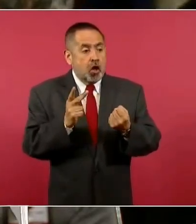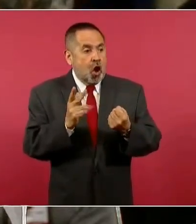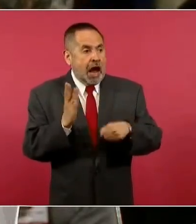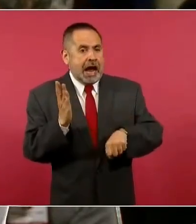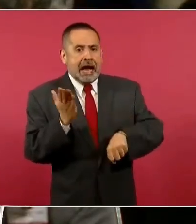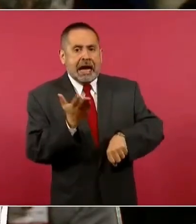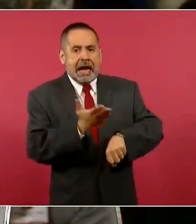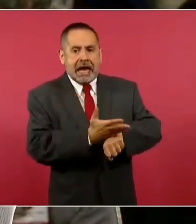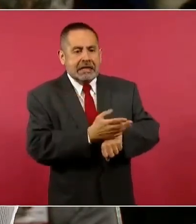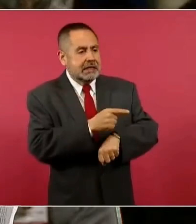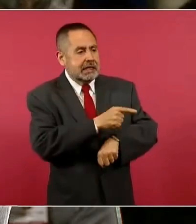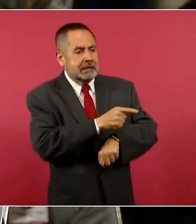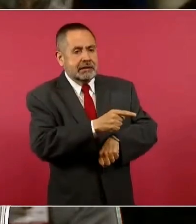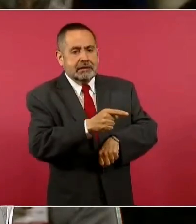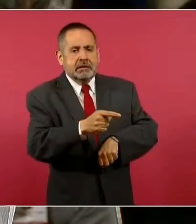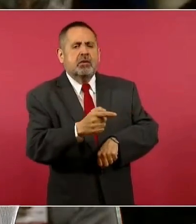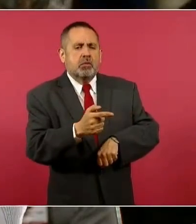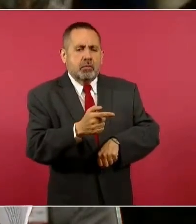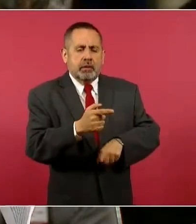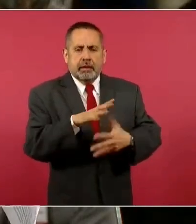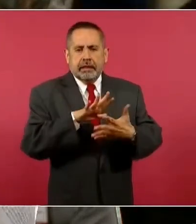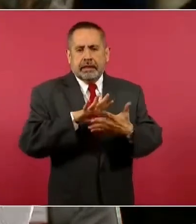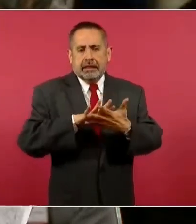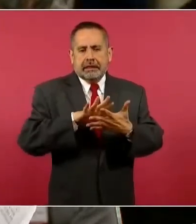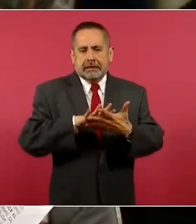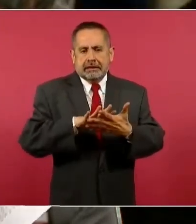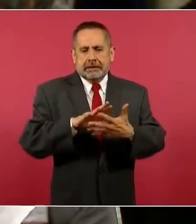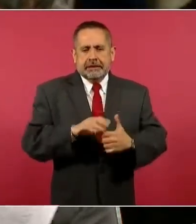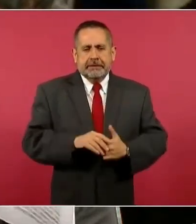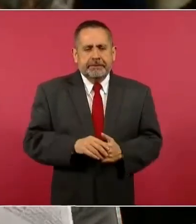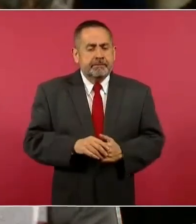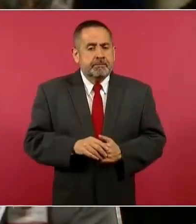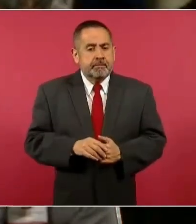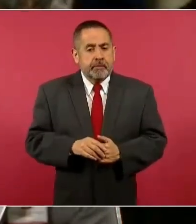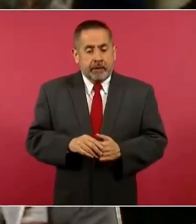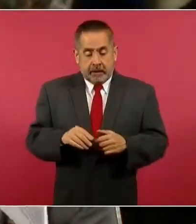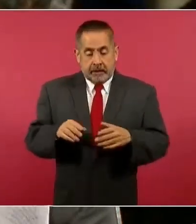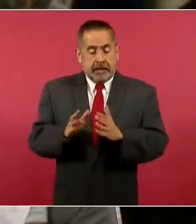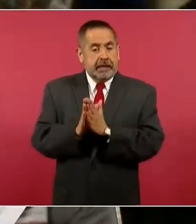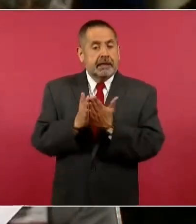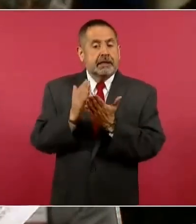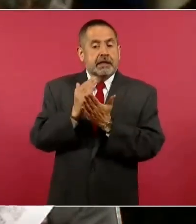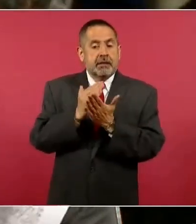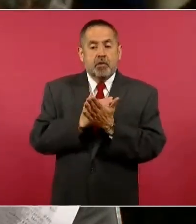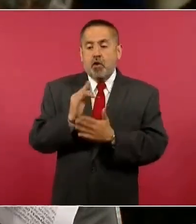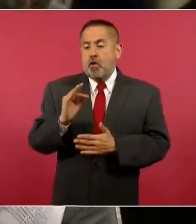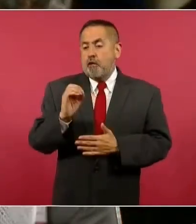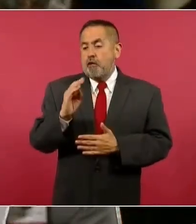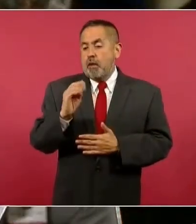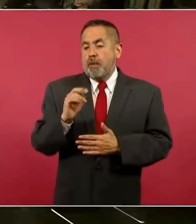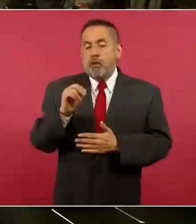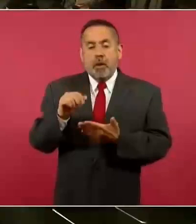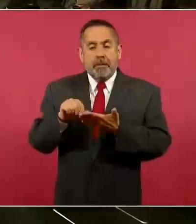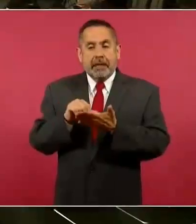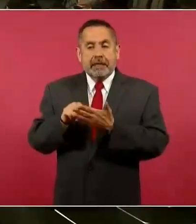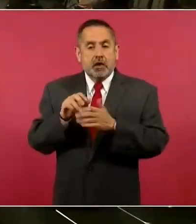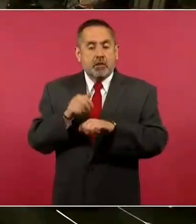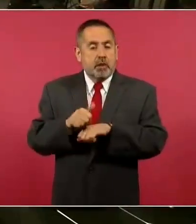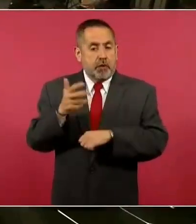cárcel a los defraudadores. En la página 10 del libro del Fobaproa,